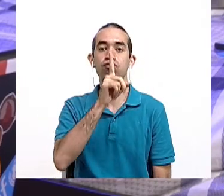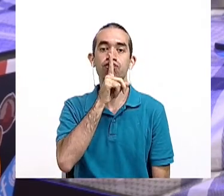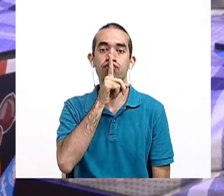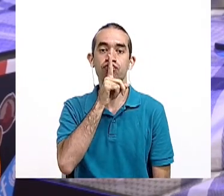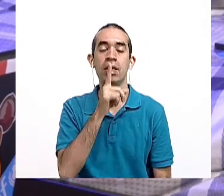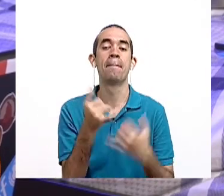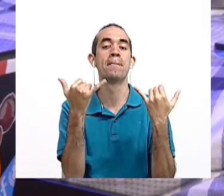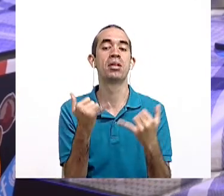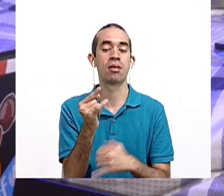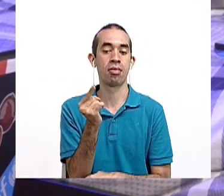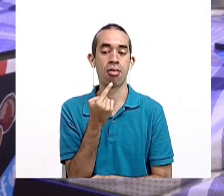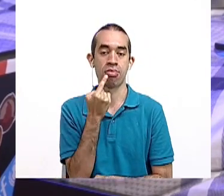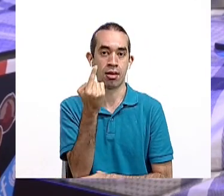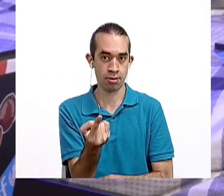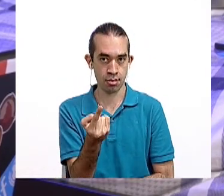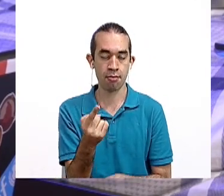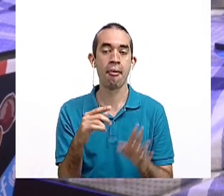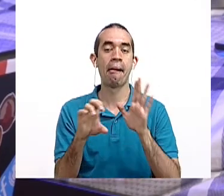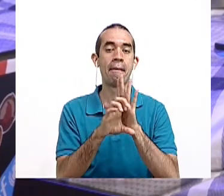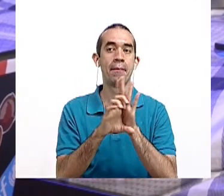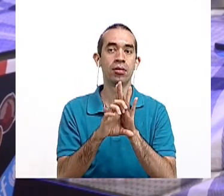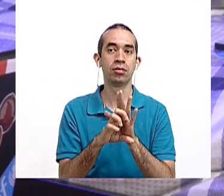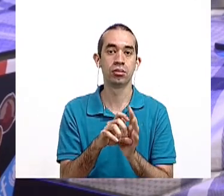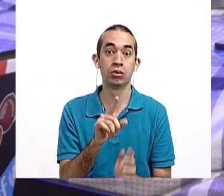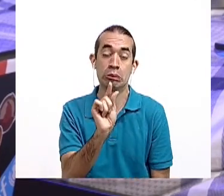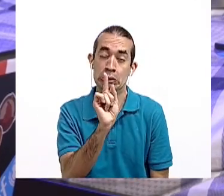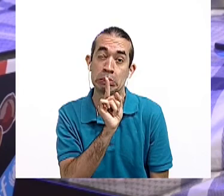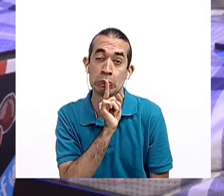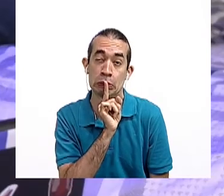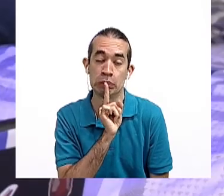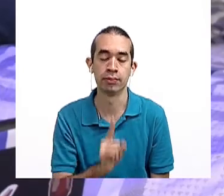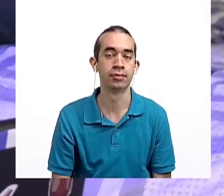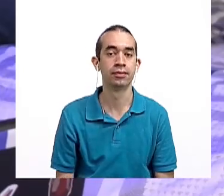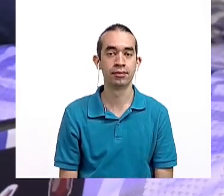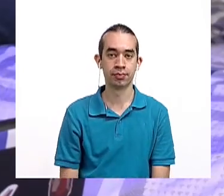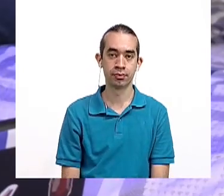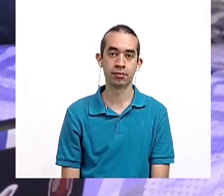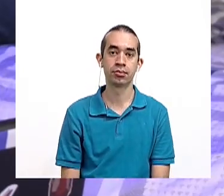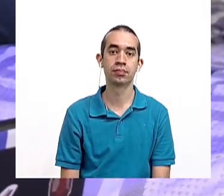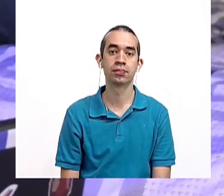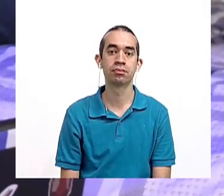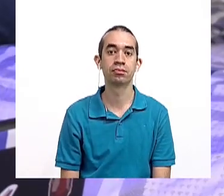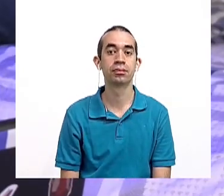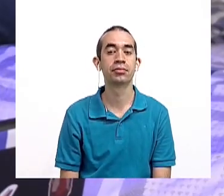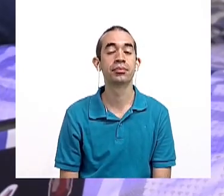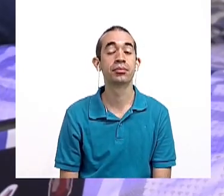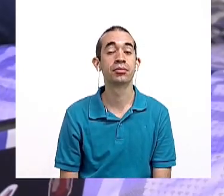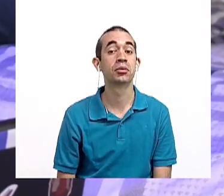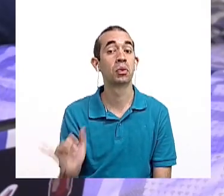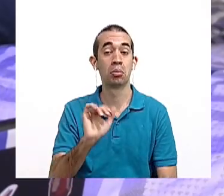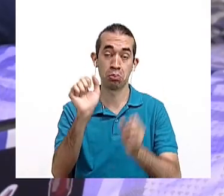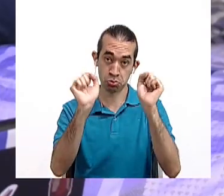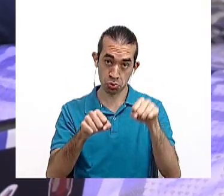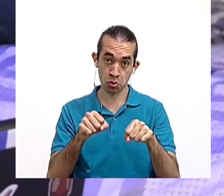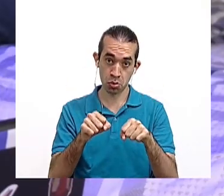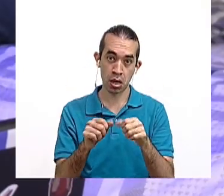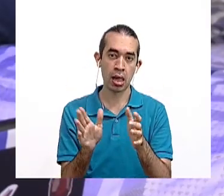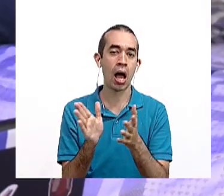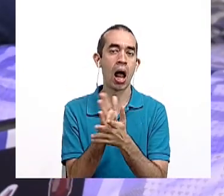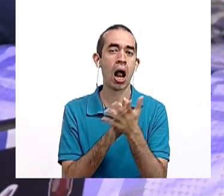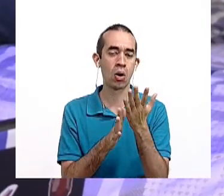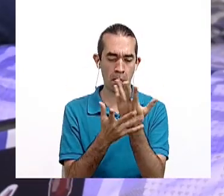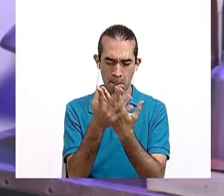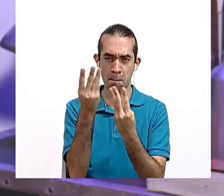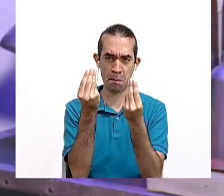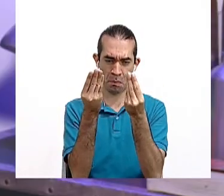en presente indicativo. Ejemplo, ya casi me callo. Pero al mismo tiempo puede ser una dureza que se puede formar